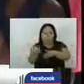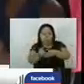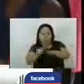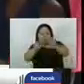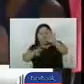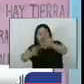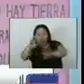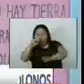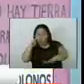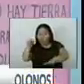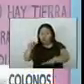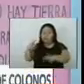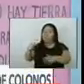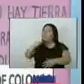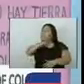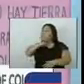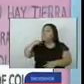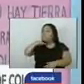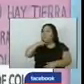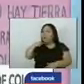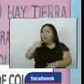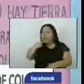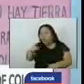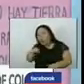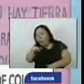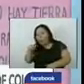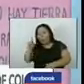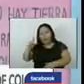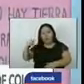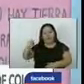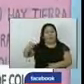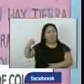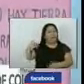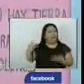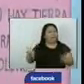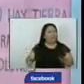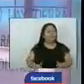costa caribe han sido asesinados por colonos en la última década.